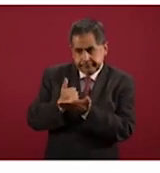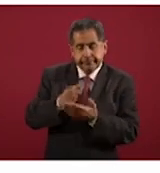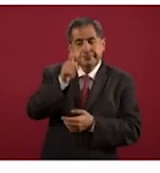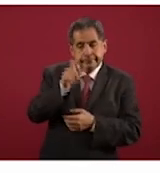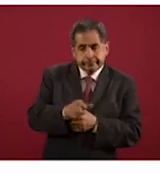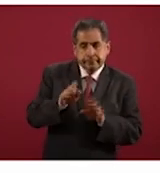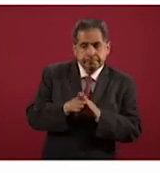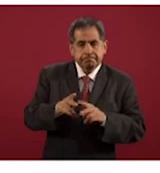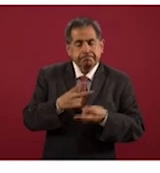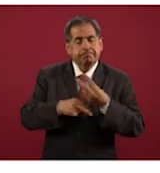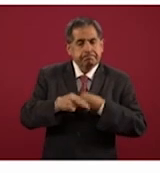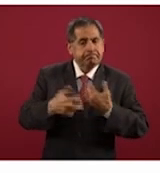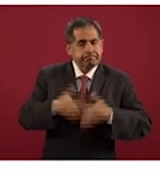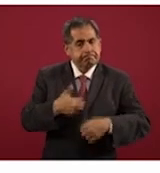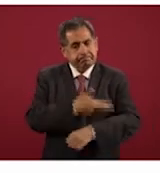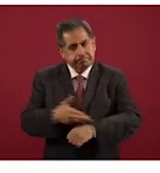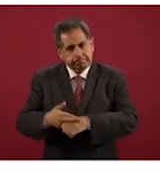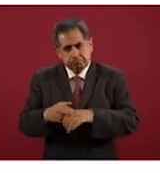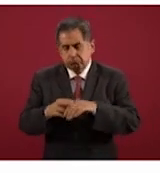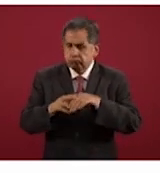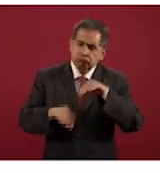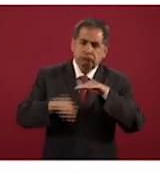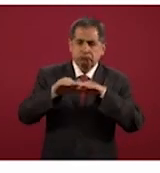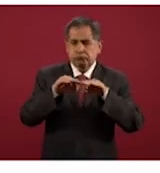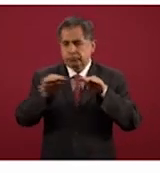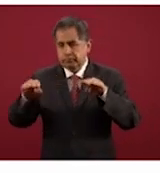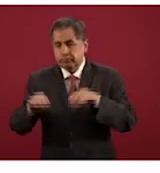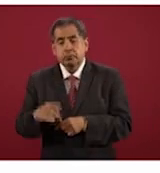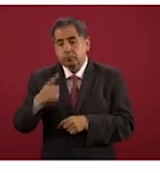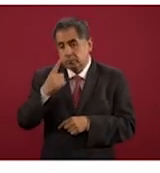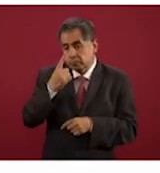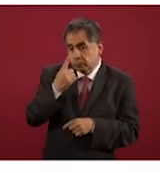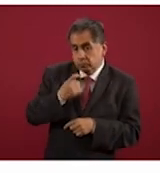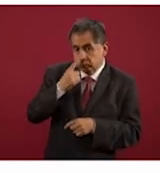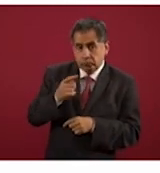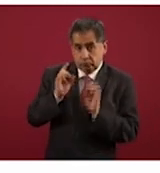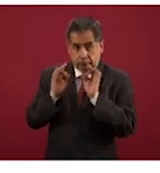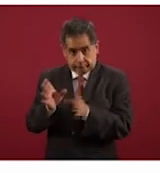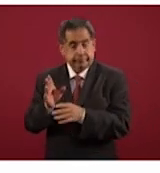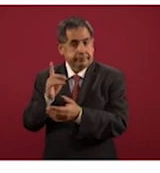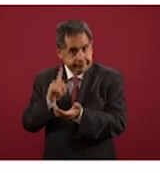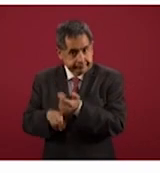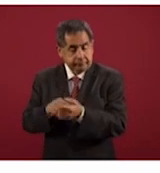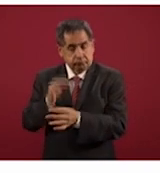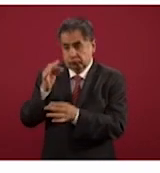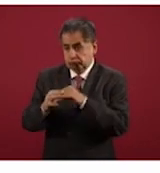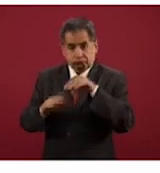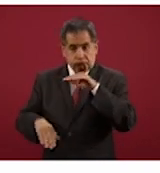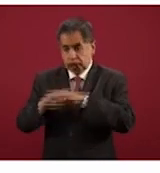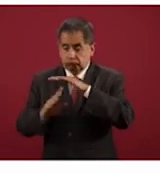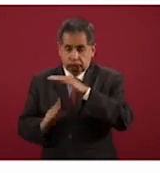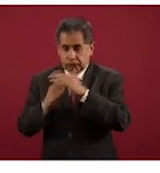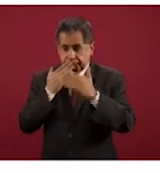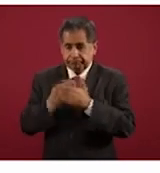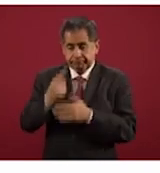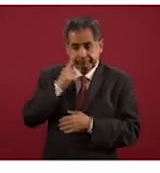que tendríamos que ir en este momento el rojo es como vamos y las plantas las refinerías que están arriba en la parte